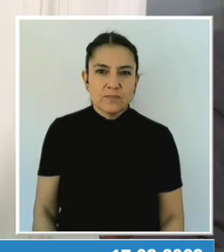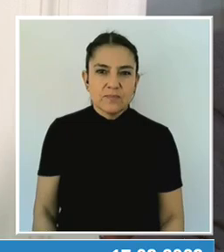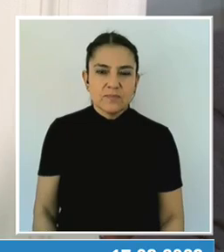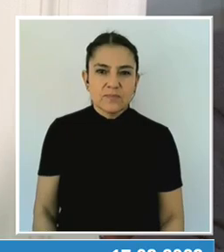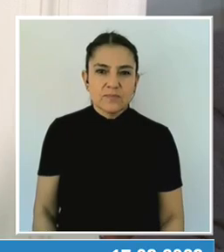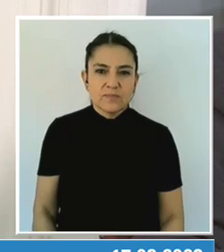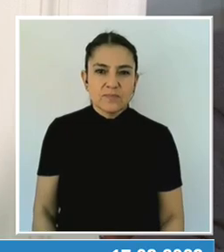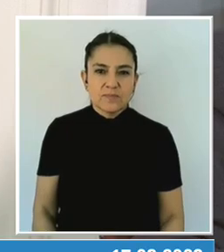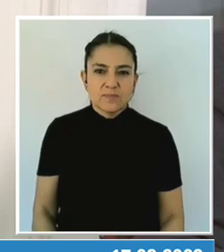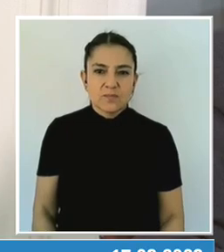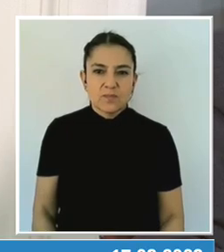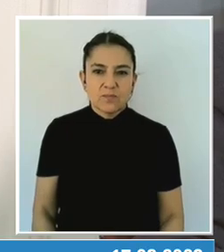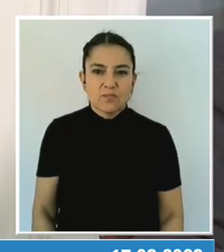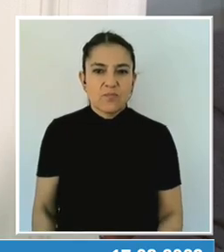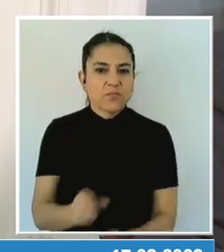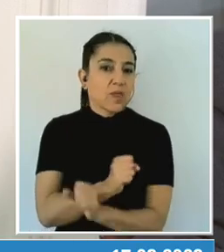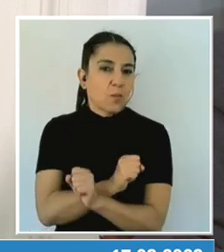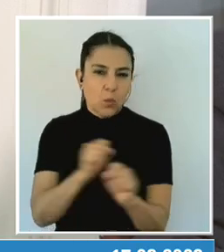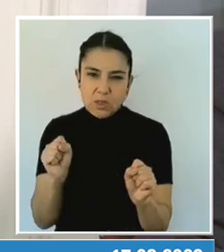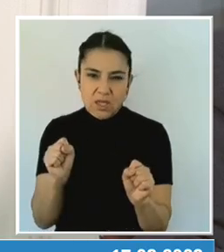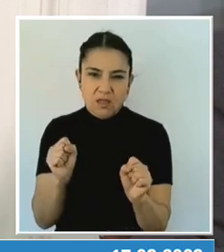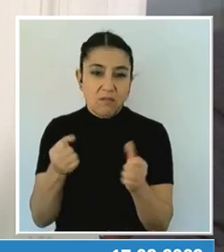es imposible en estos minutos